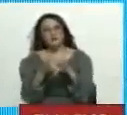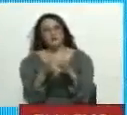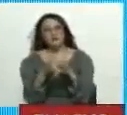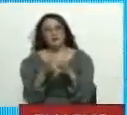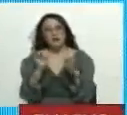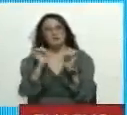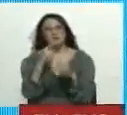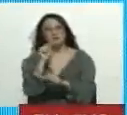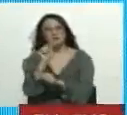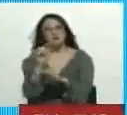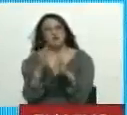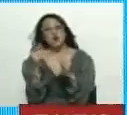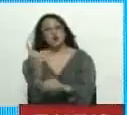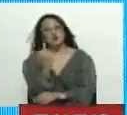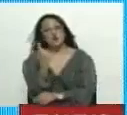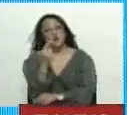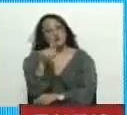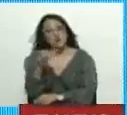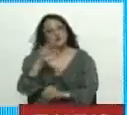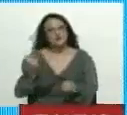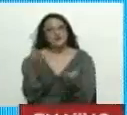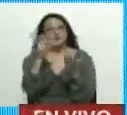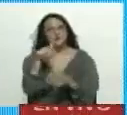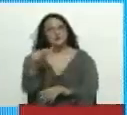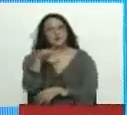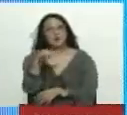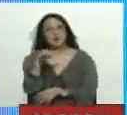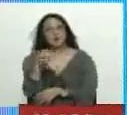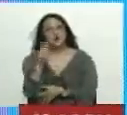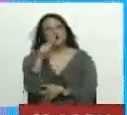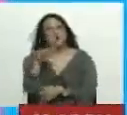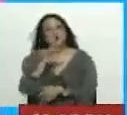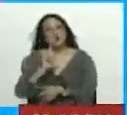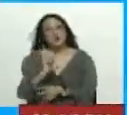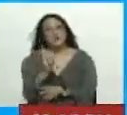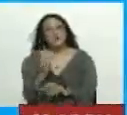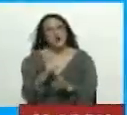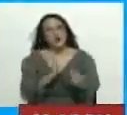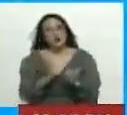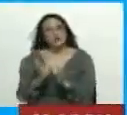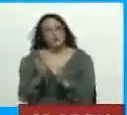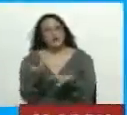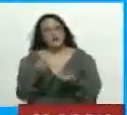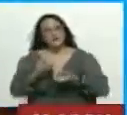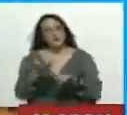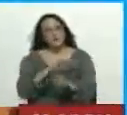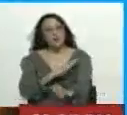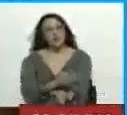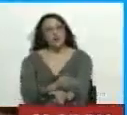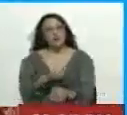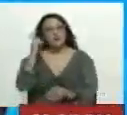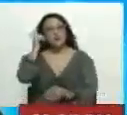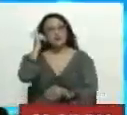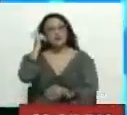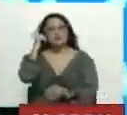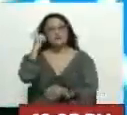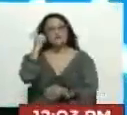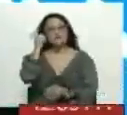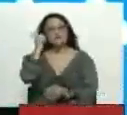a decir No solo el pueblo salva al pueblo el pueblo de organizarse para recibir el poder y va Dando forma